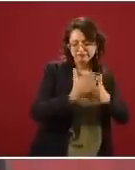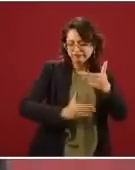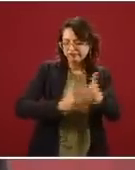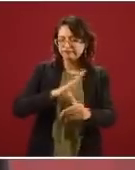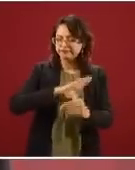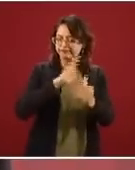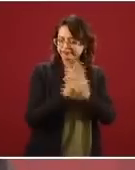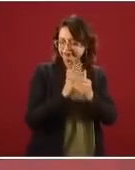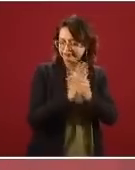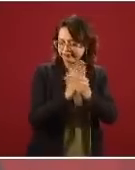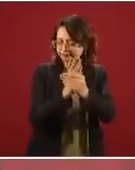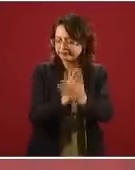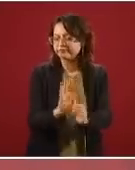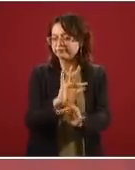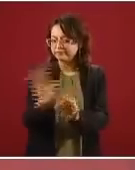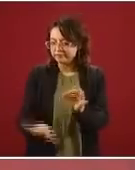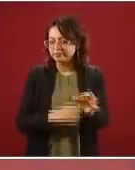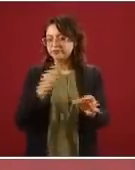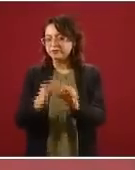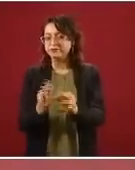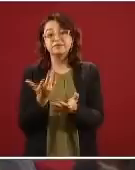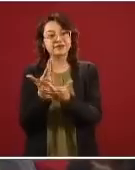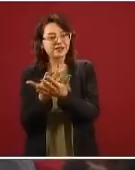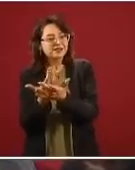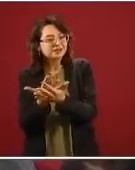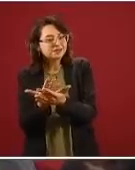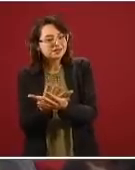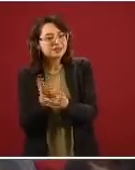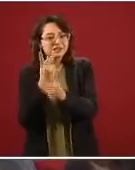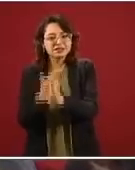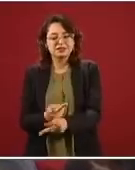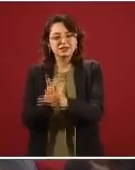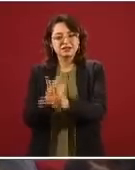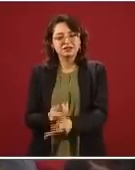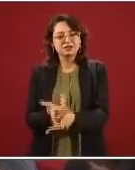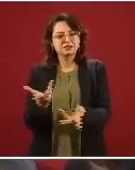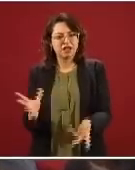esperar cuando hay evidencias